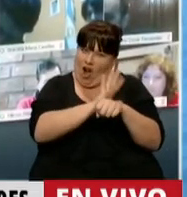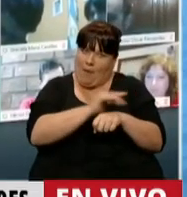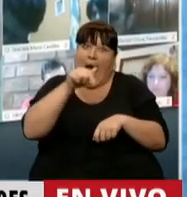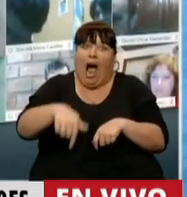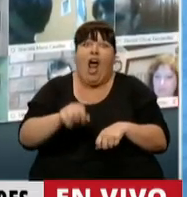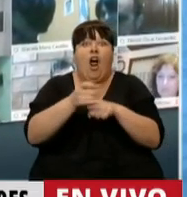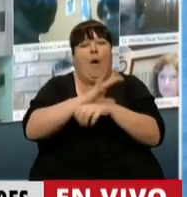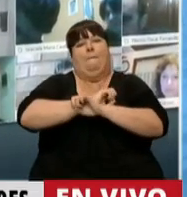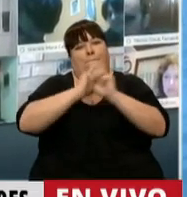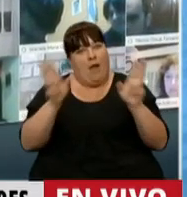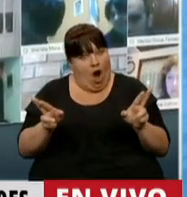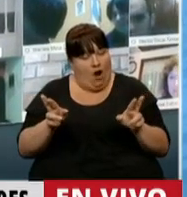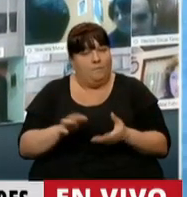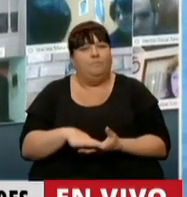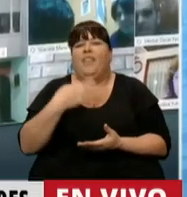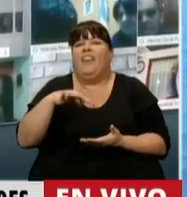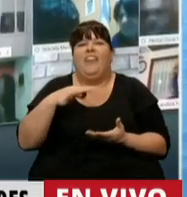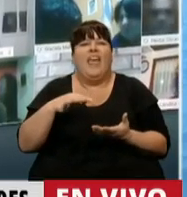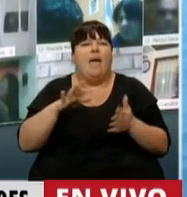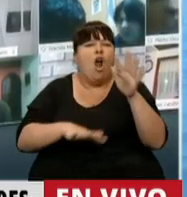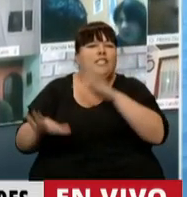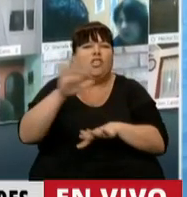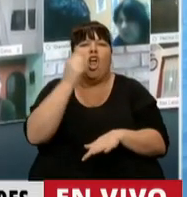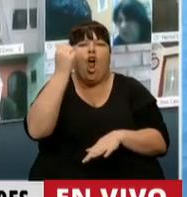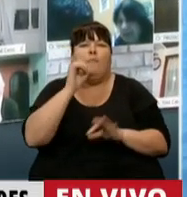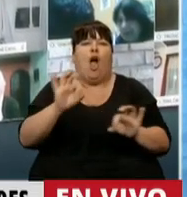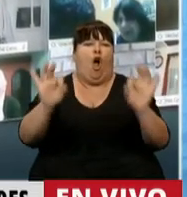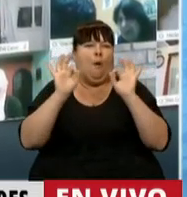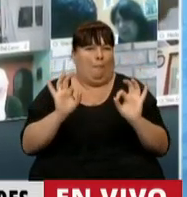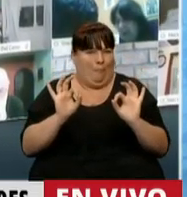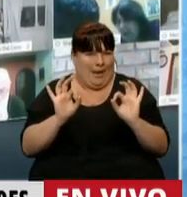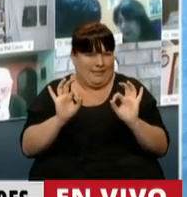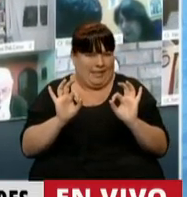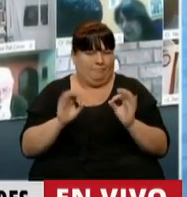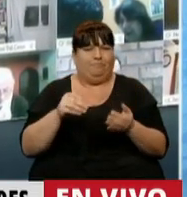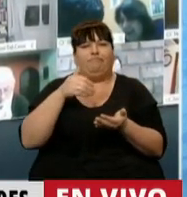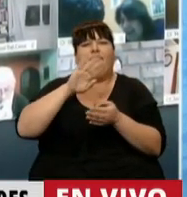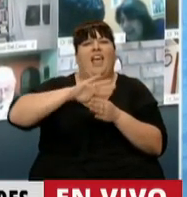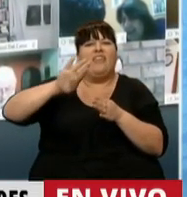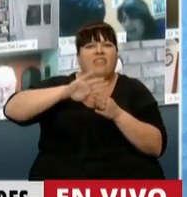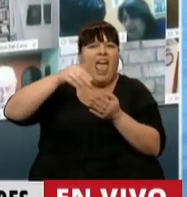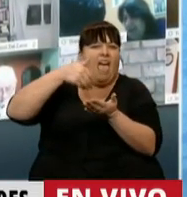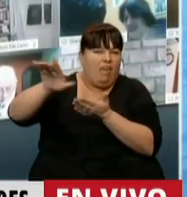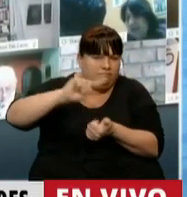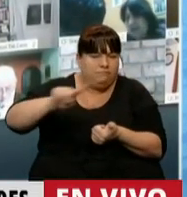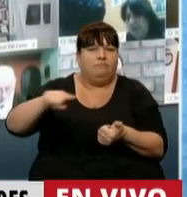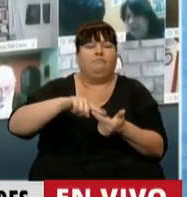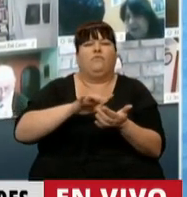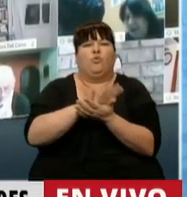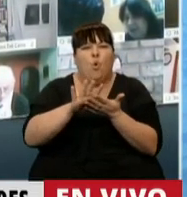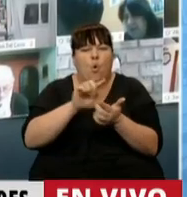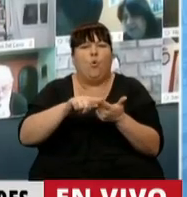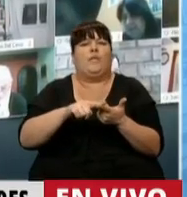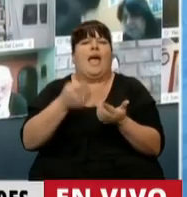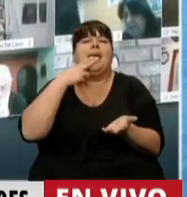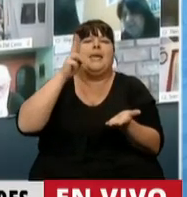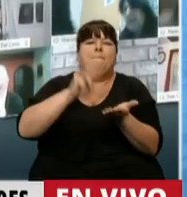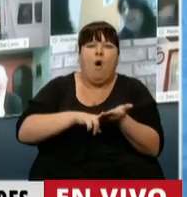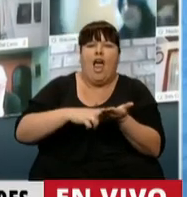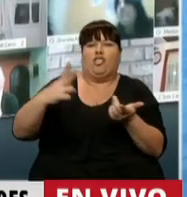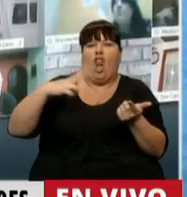ha agravado, deben ser sobre la base de una reorganización económica integral. El rechazo a la deuda usuraria y fraudulenta, el impuesto a las